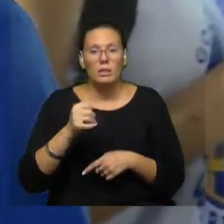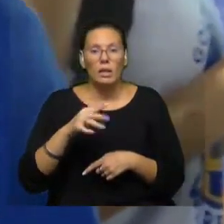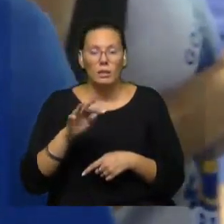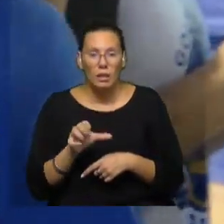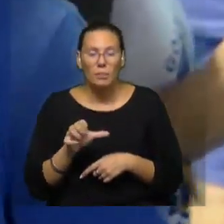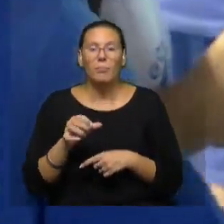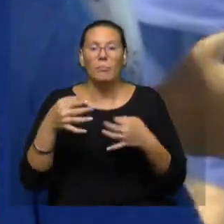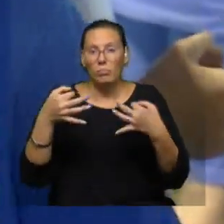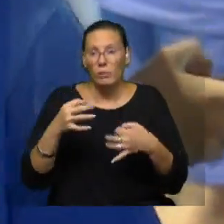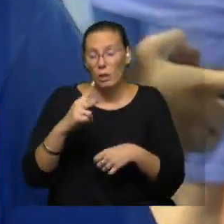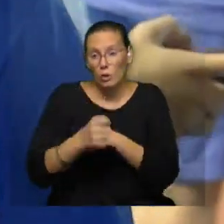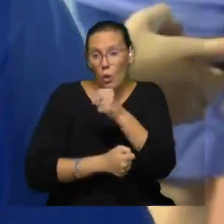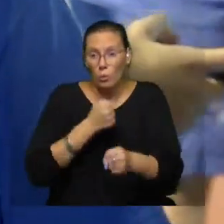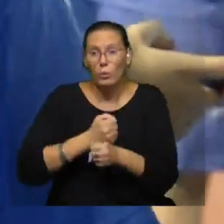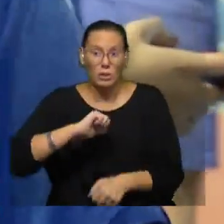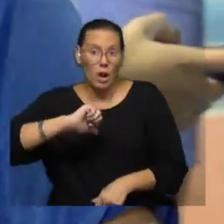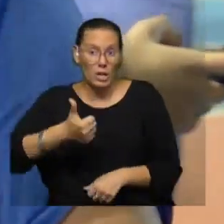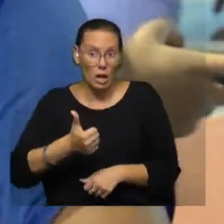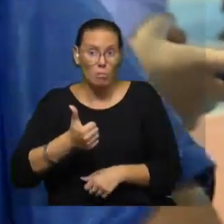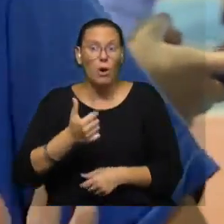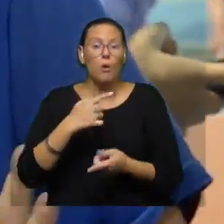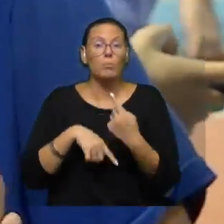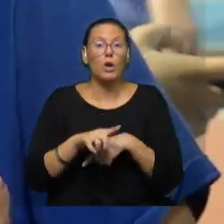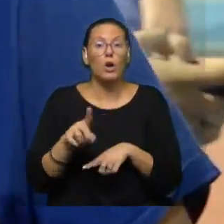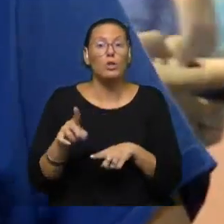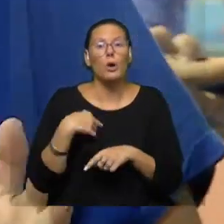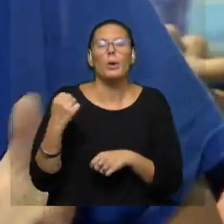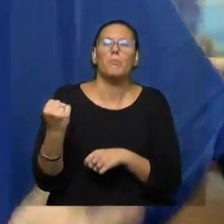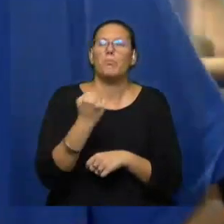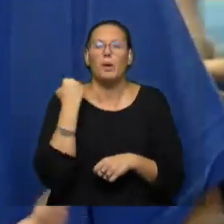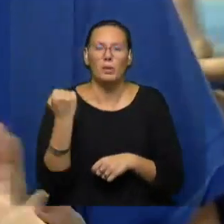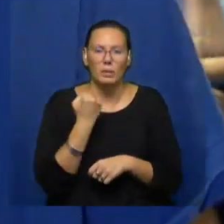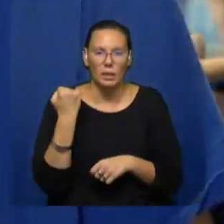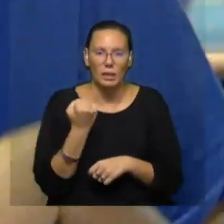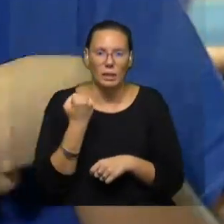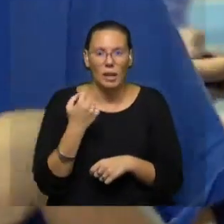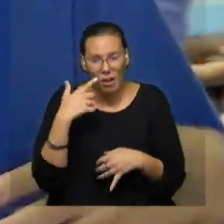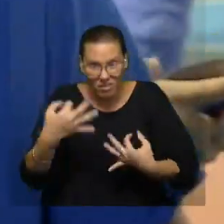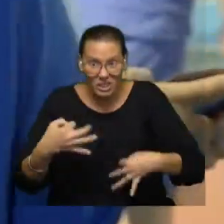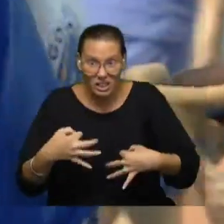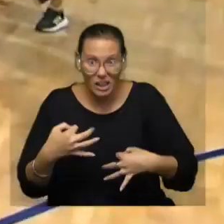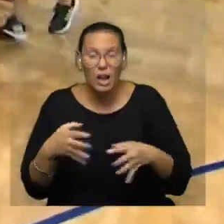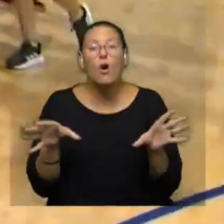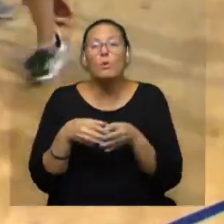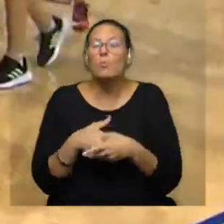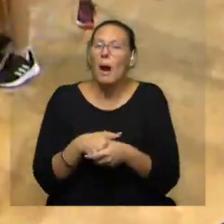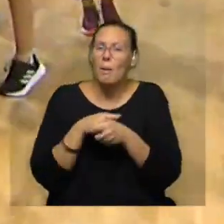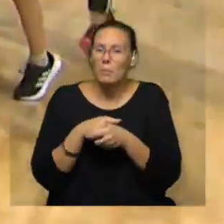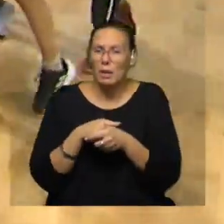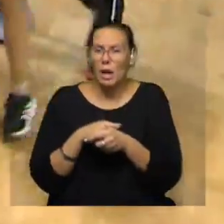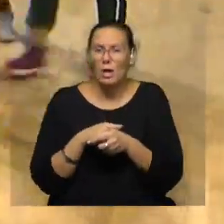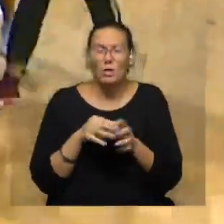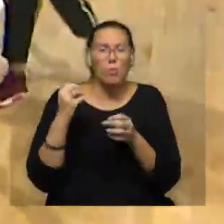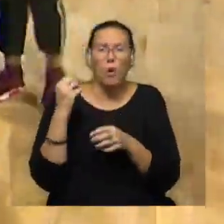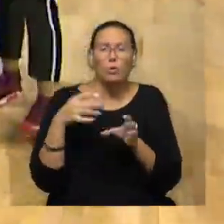muy contentas, el segundo año que ganamos, pero en realidad no es lo que a nosotros nos importa, que tipo, realmente es hacer un grupo de amigas, no somos de ningún